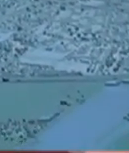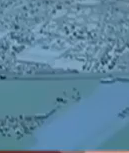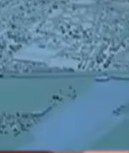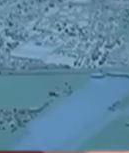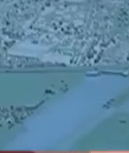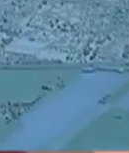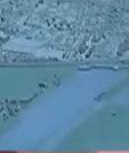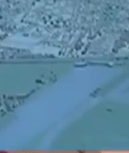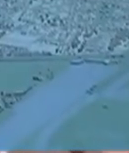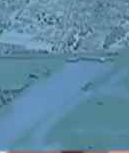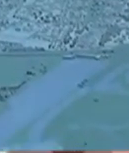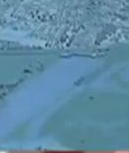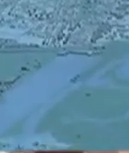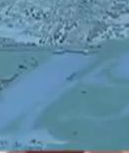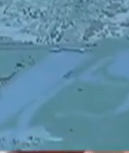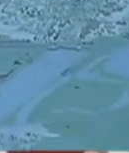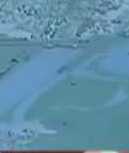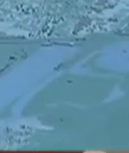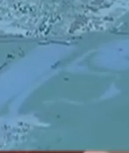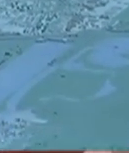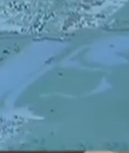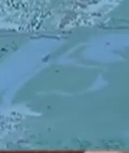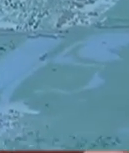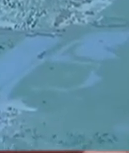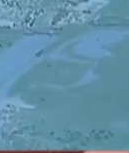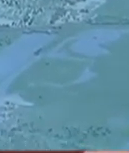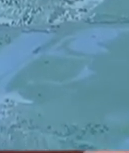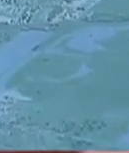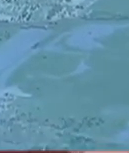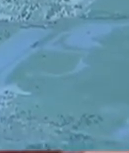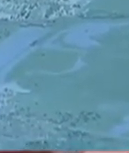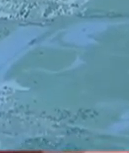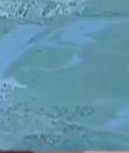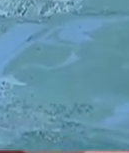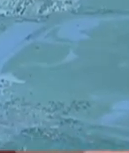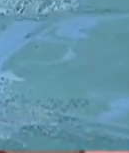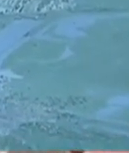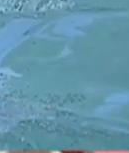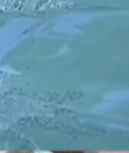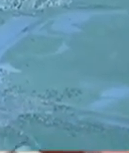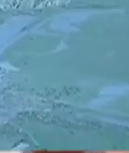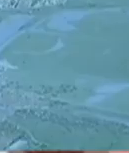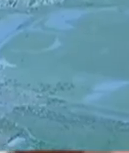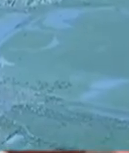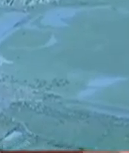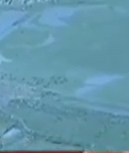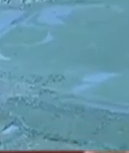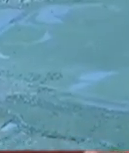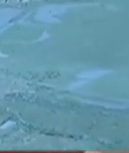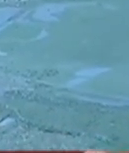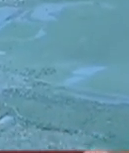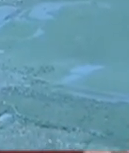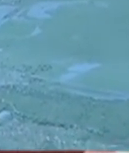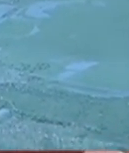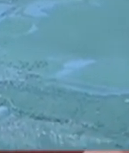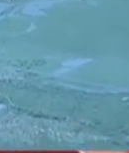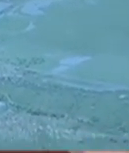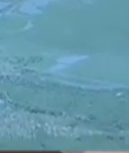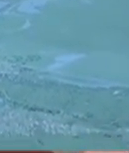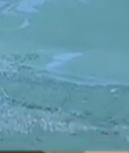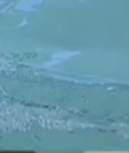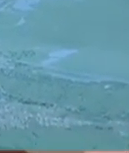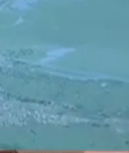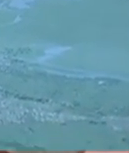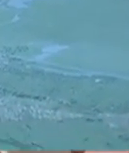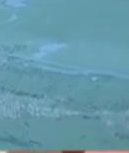pieza principal del Museo Futura CDMX. Elaborada por más de 70 personas, su escala es de 1 a 2.500, lo que